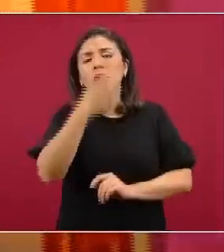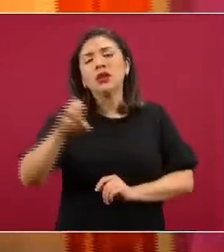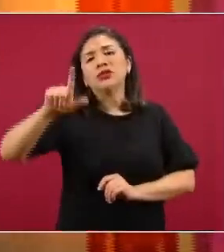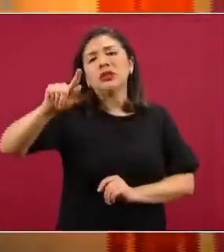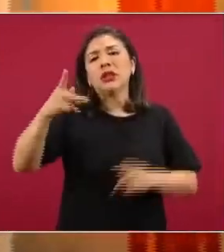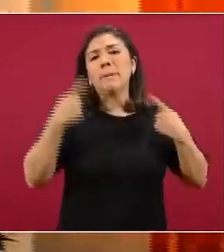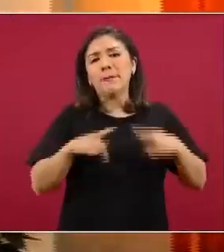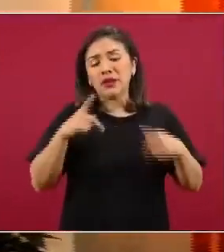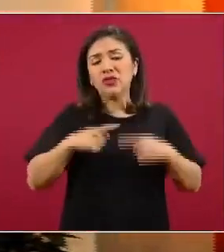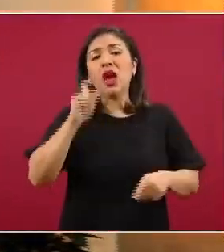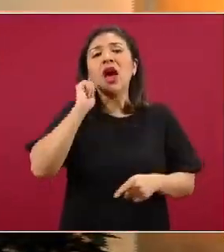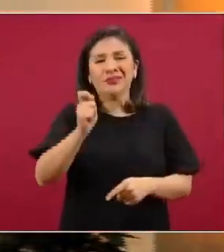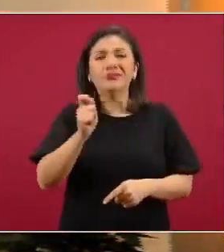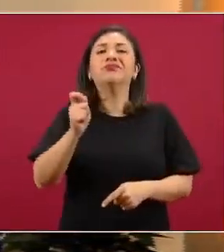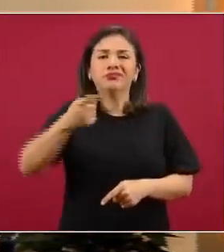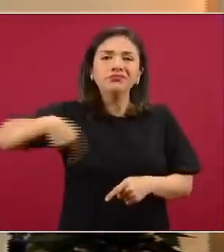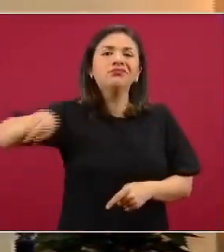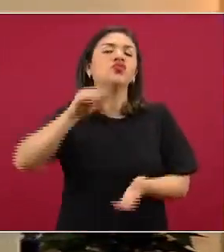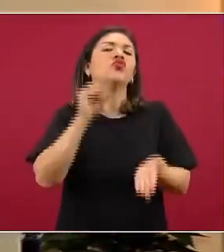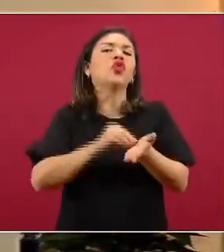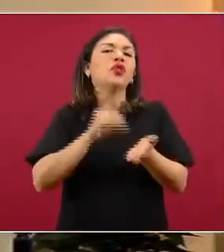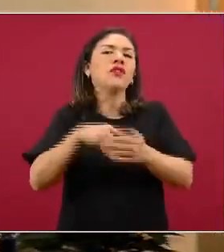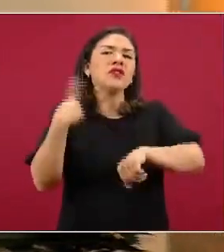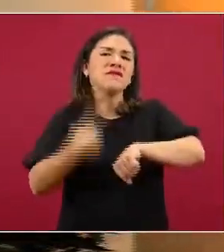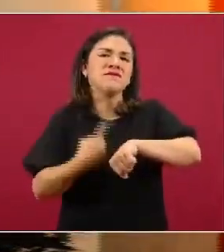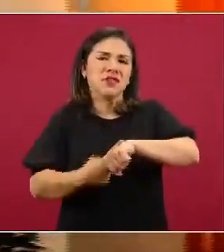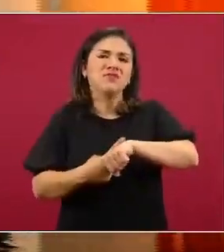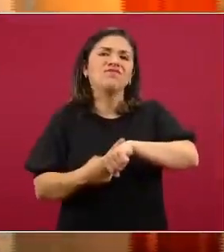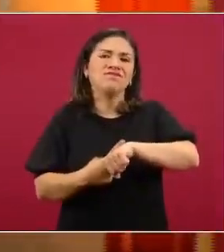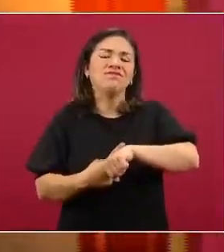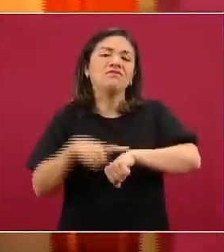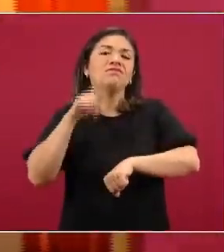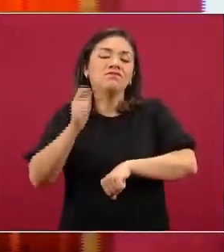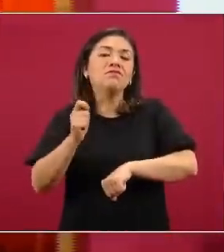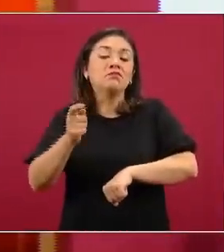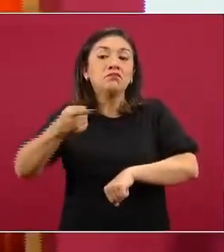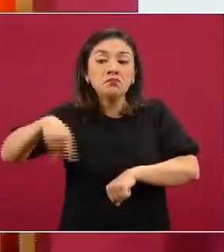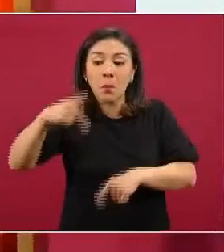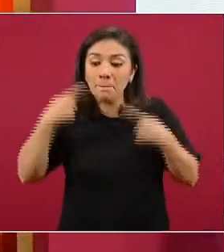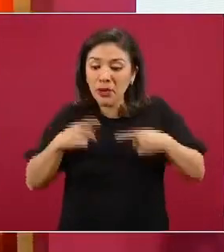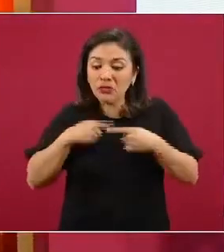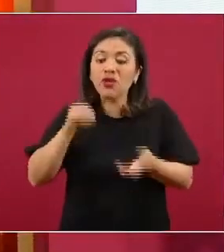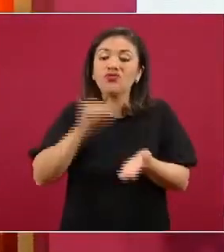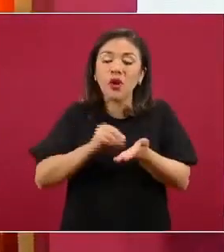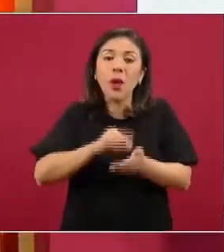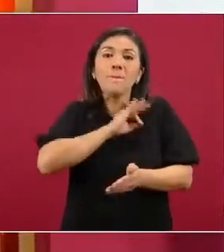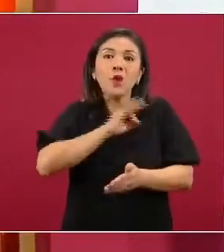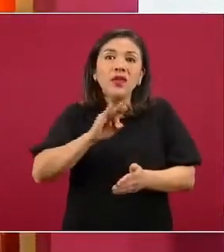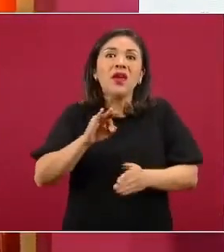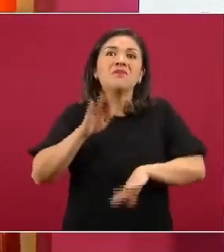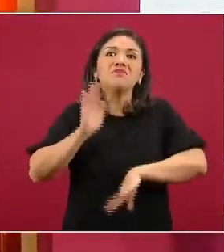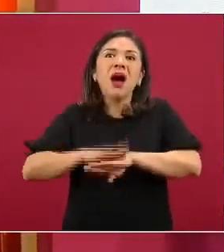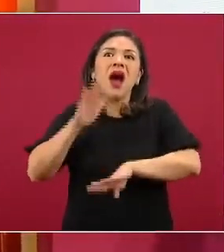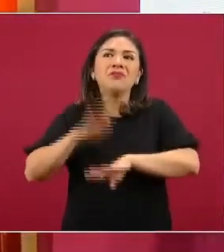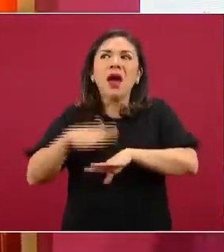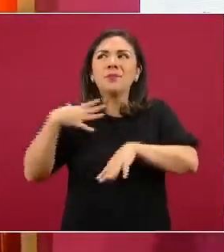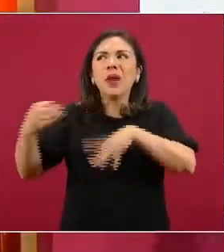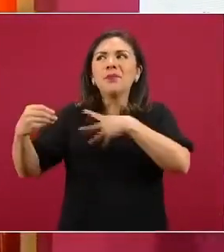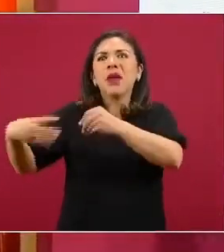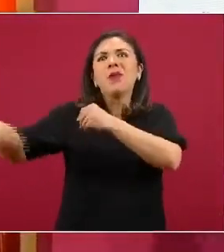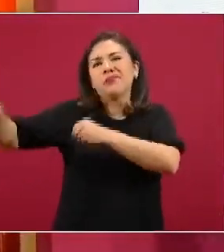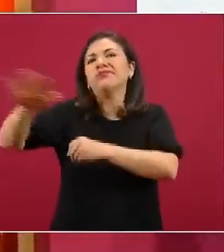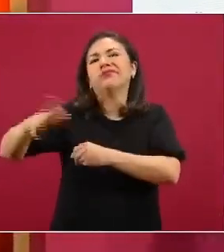65.470, que se consideran activos y que son la población que puede estar impulsando